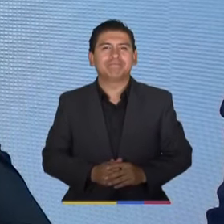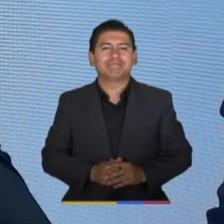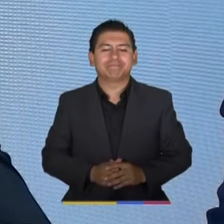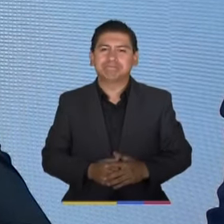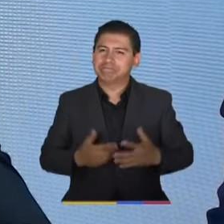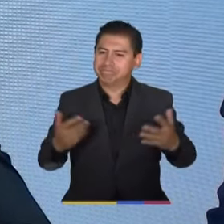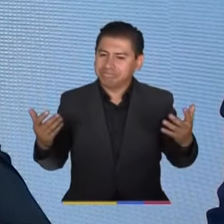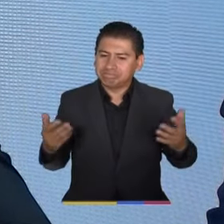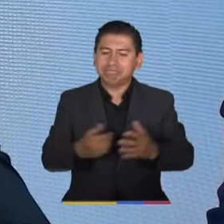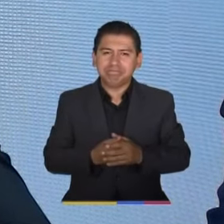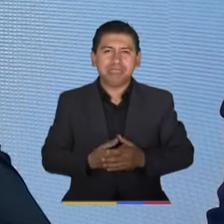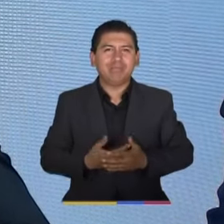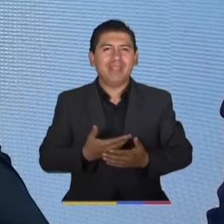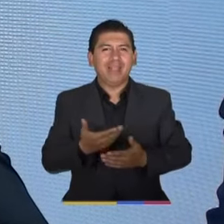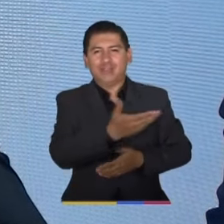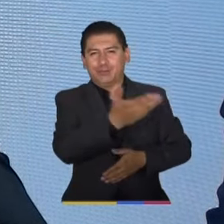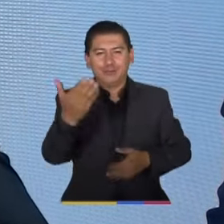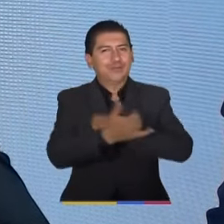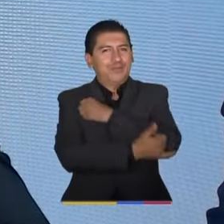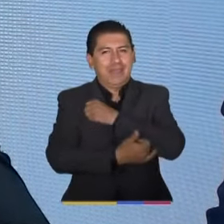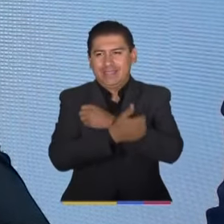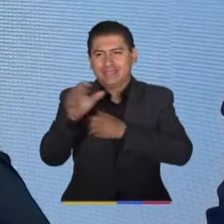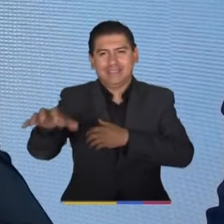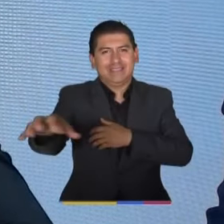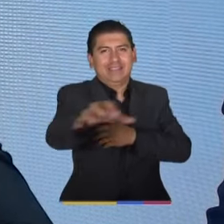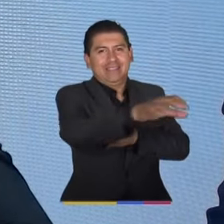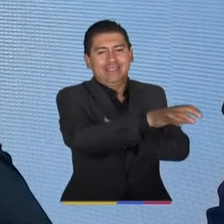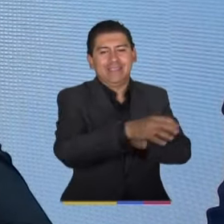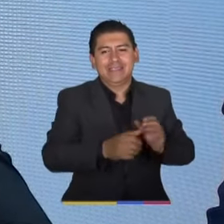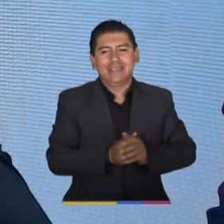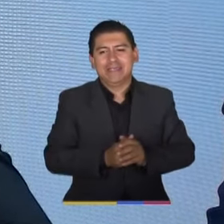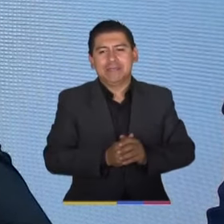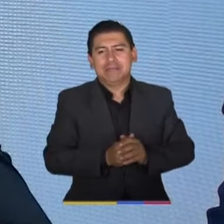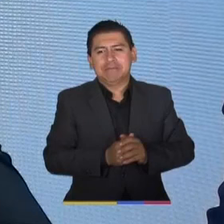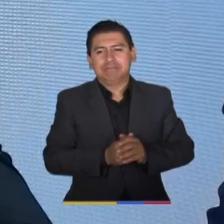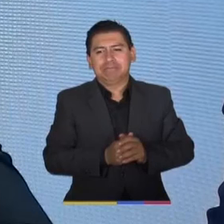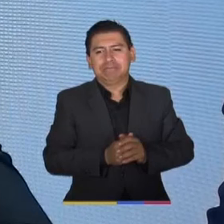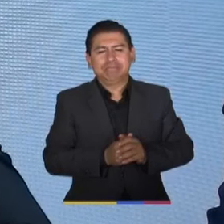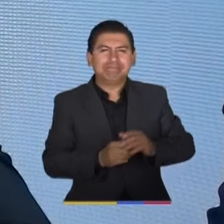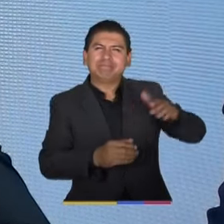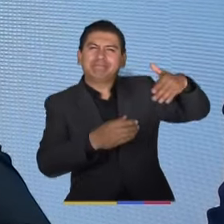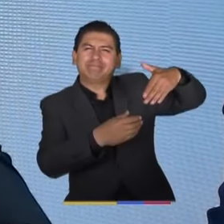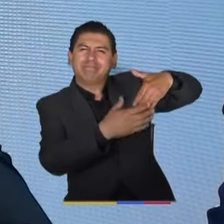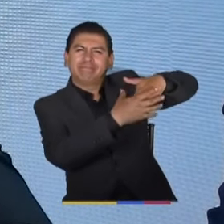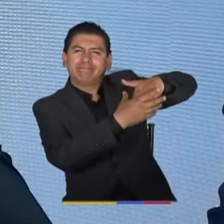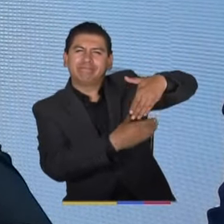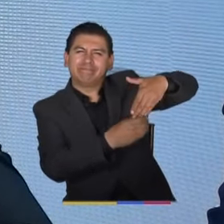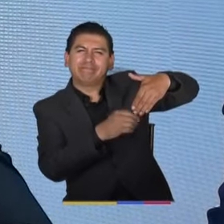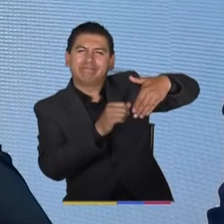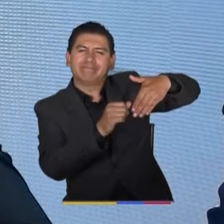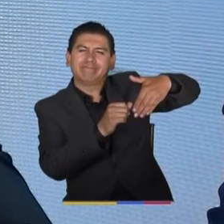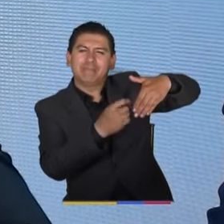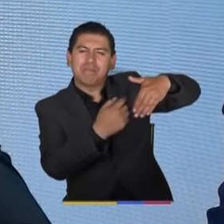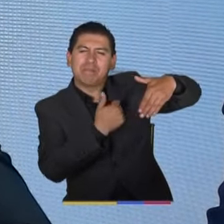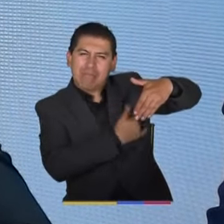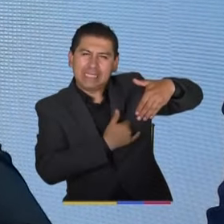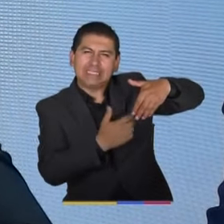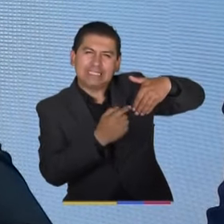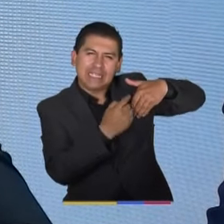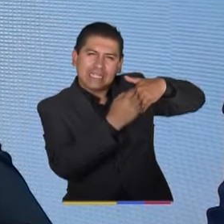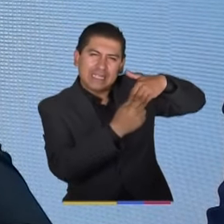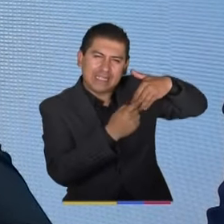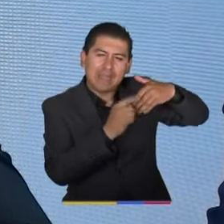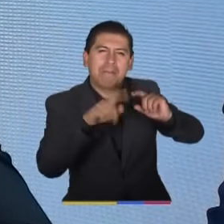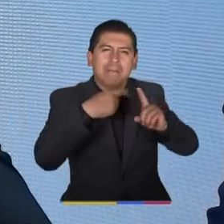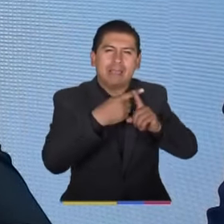Estimadas jefas y jefes de Estado y de Gobierno, Iberoamérica no solo representa la unión de 22 países, constituye